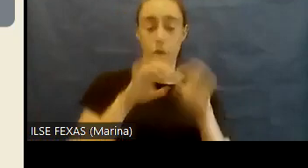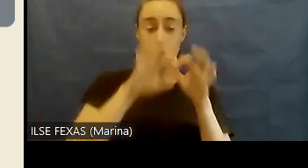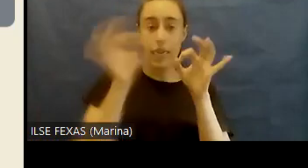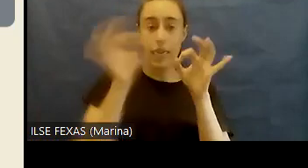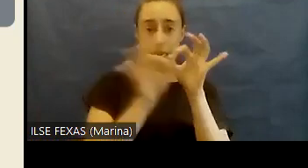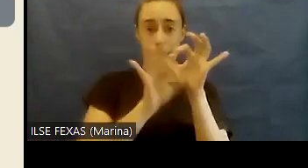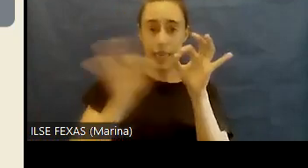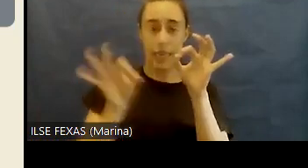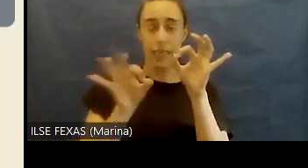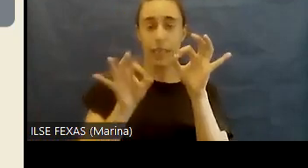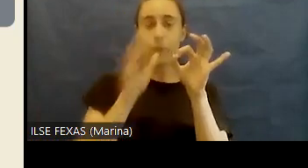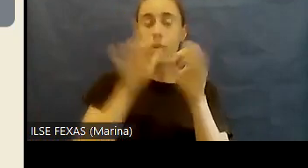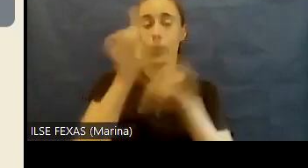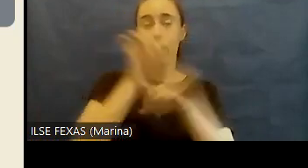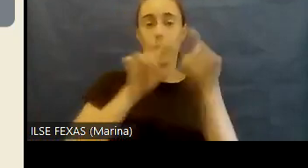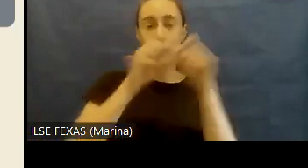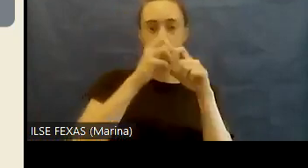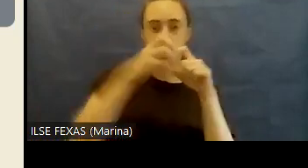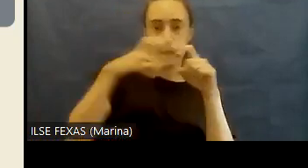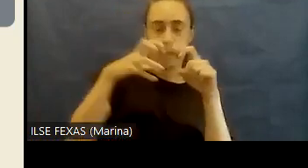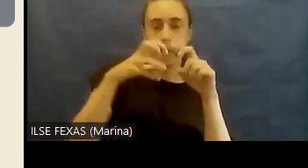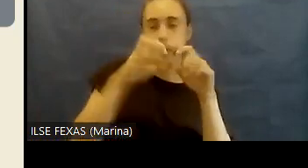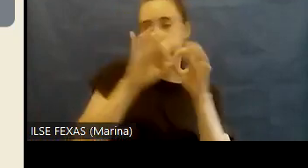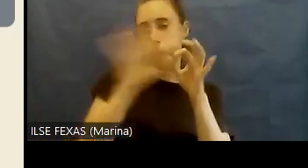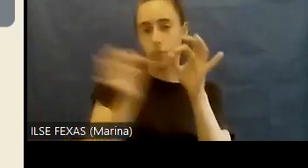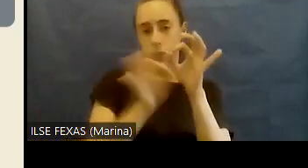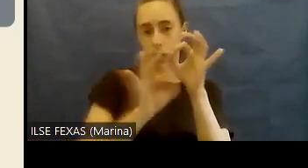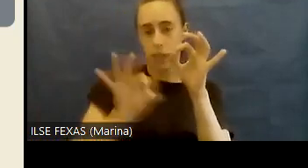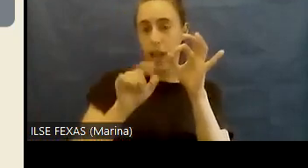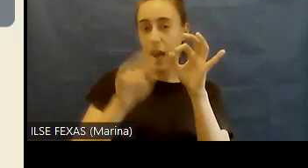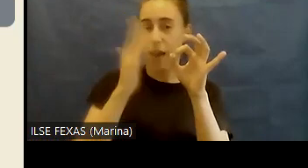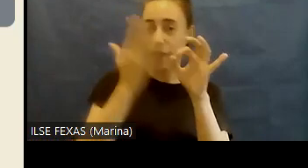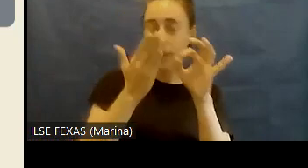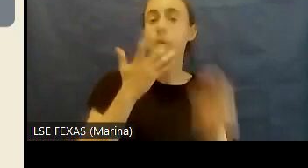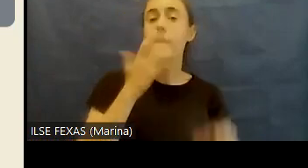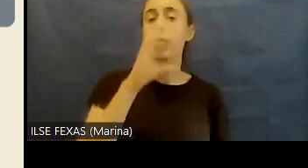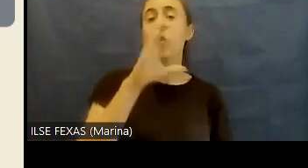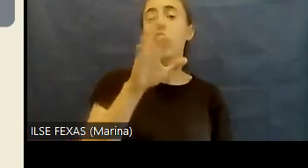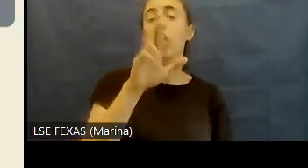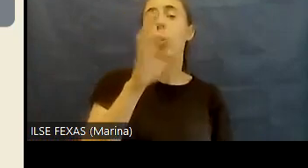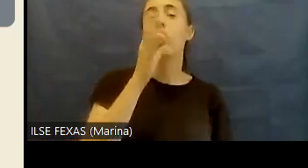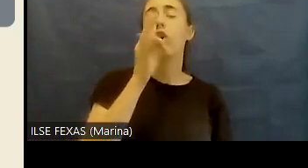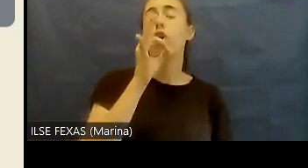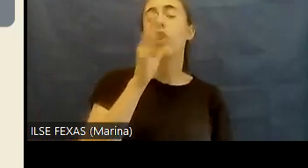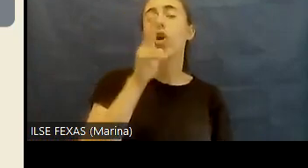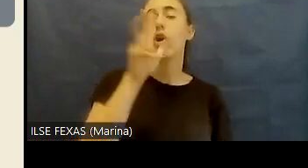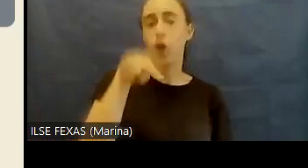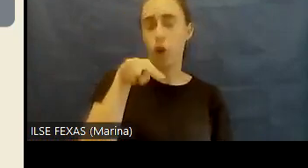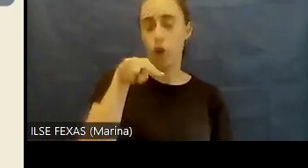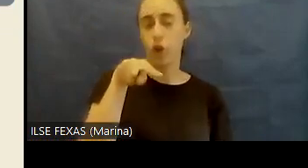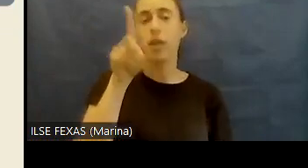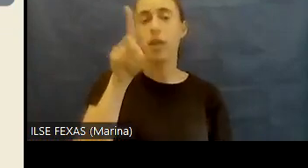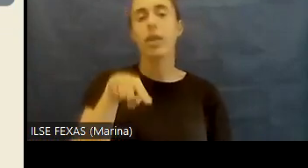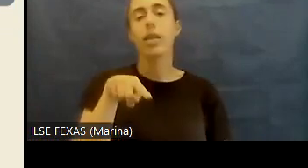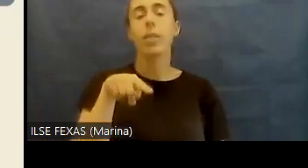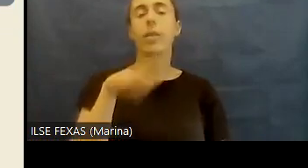enfermedad inflamatoria intestinal que afecte específicamente al intestino, tenemos el Crohn, y luego a nivel de colon tenemos tanto el Crohn